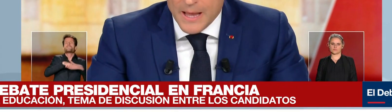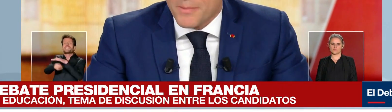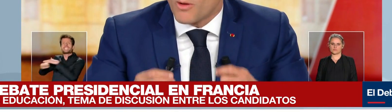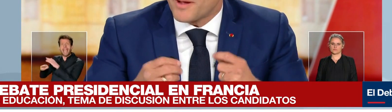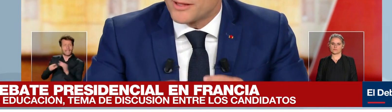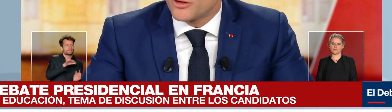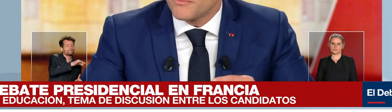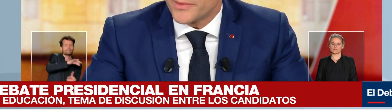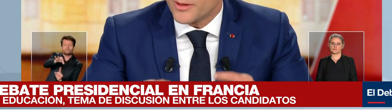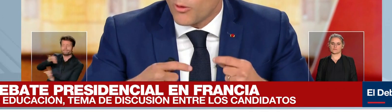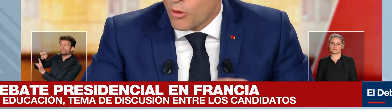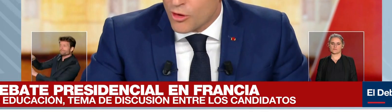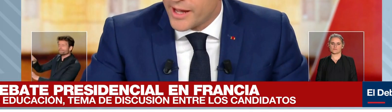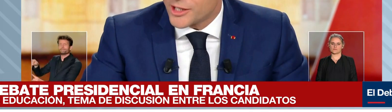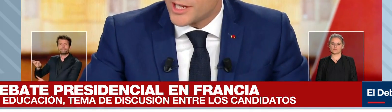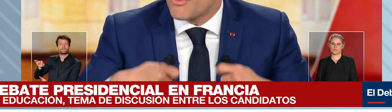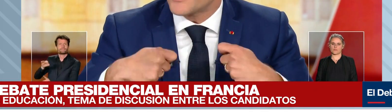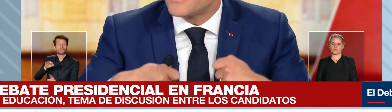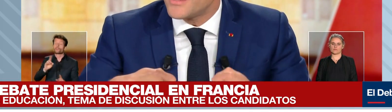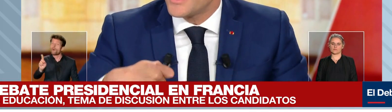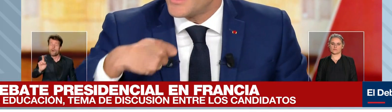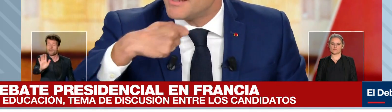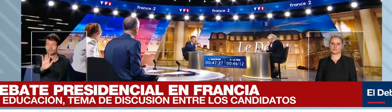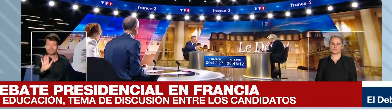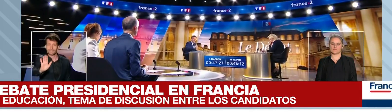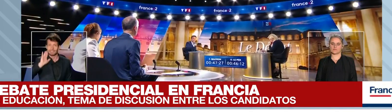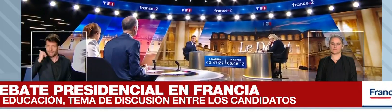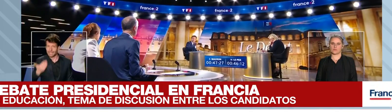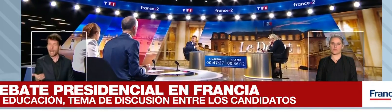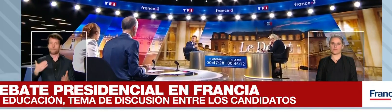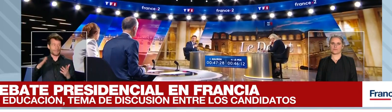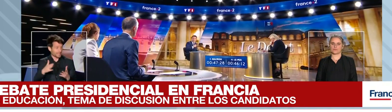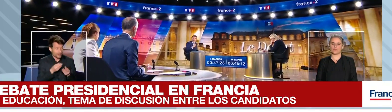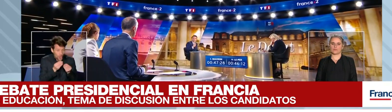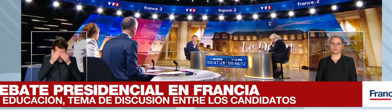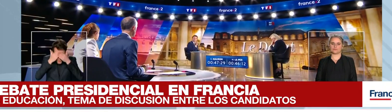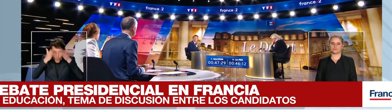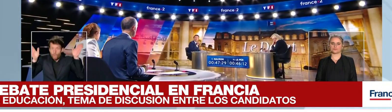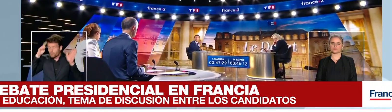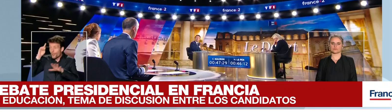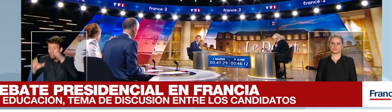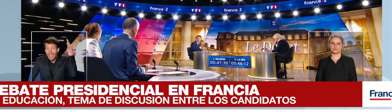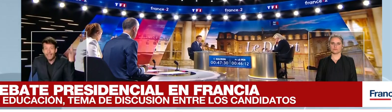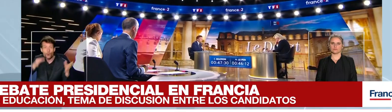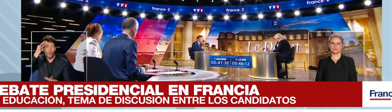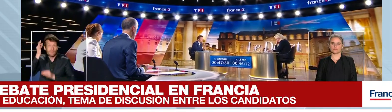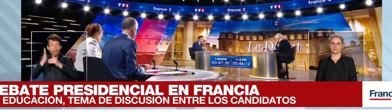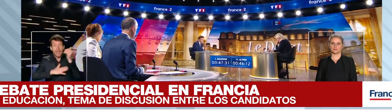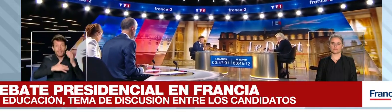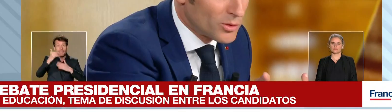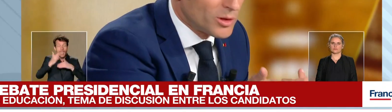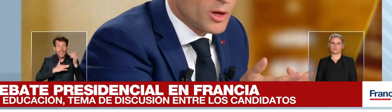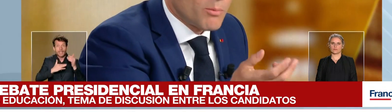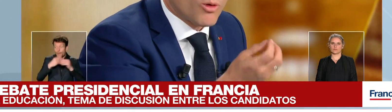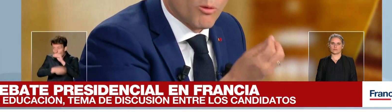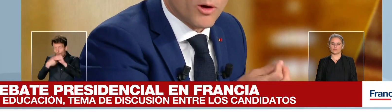a estos jóvenes en un solo camino, sino permitiendo que estas escuelas tengan acceso a que